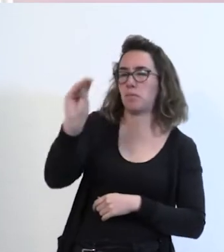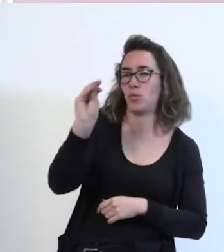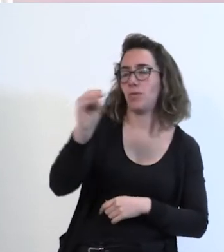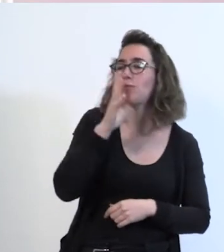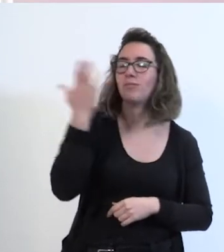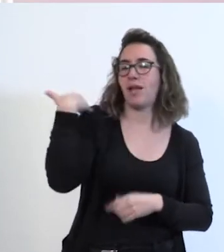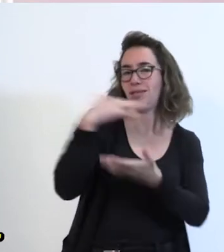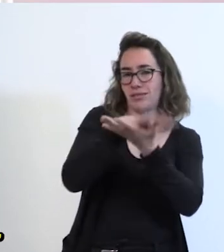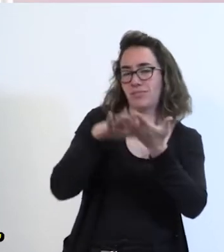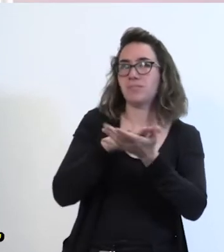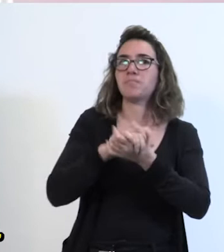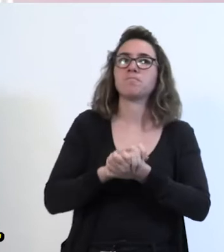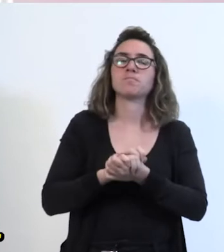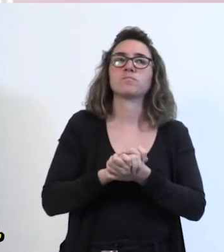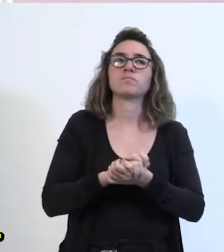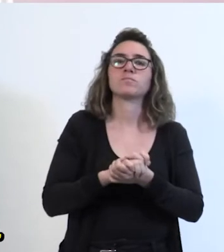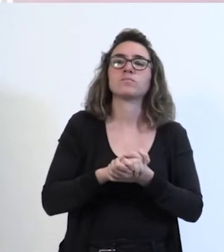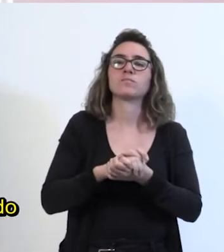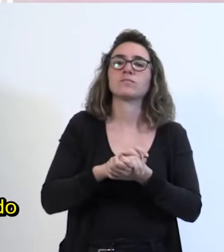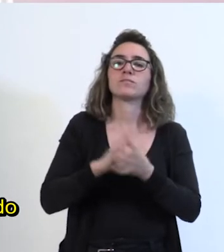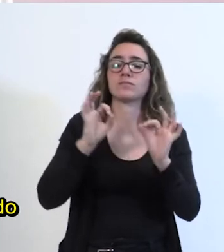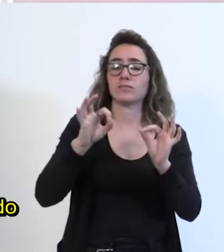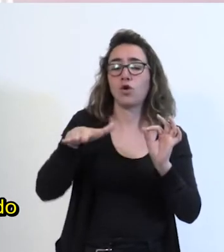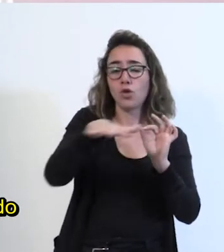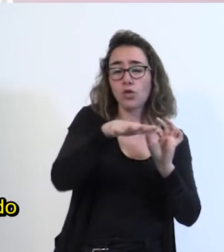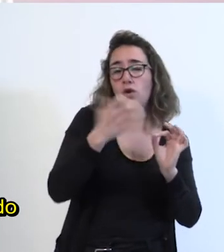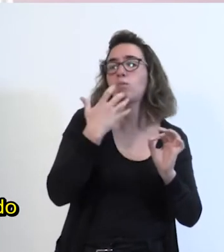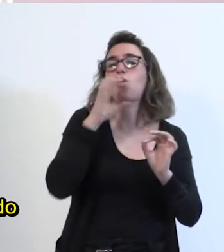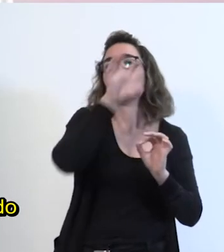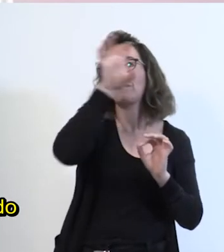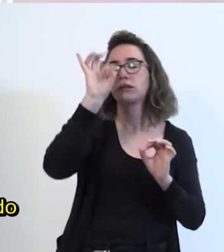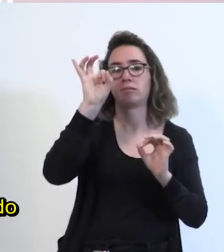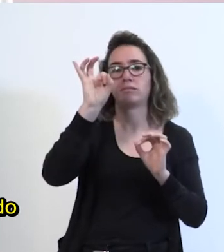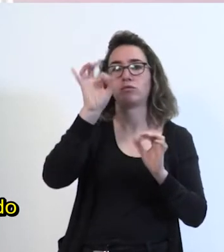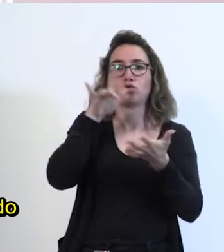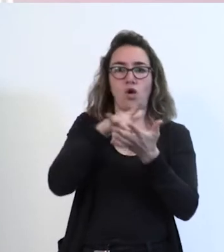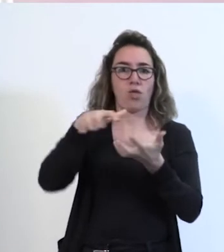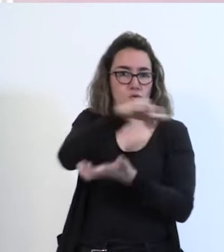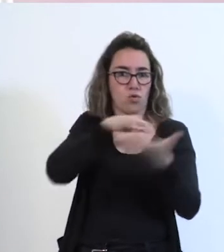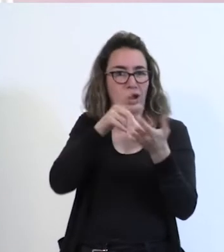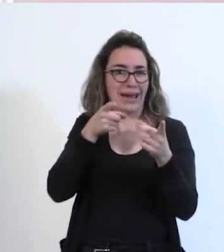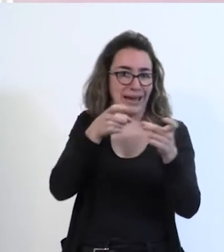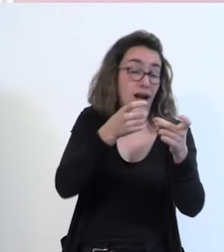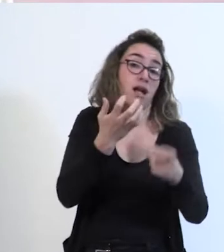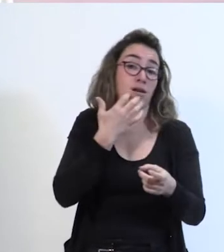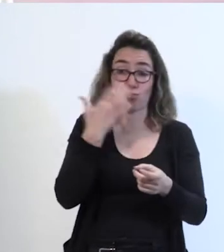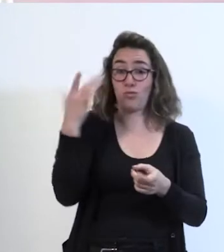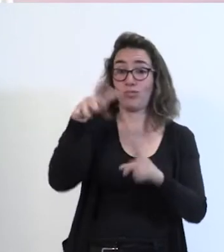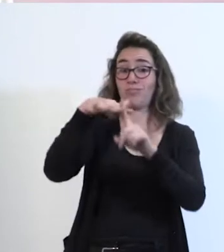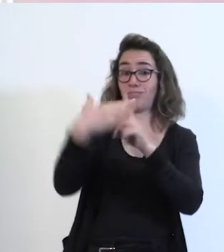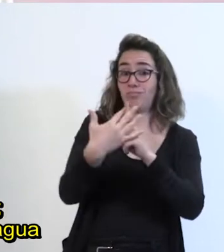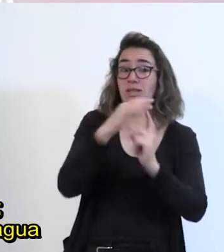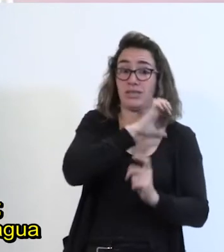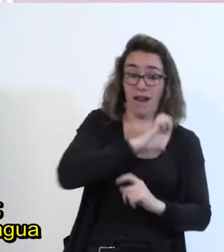mencionado antes cómo en los lugares de conflicto, en los países en los que ha existido un conflicto armado tan importante como se vio en El